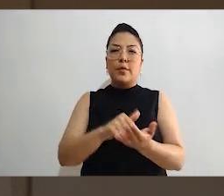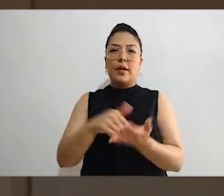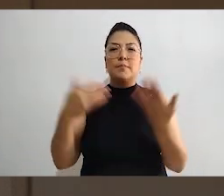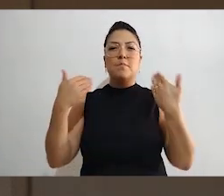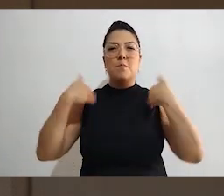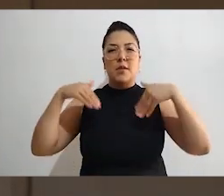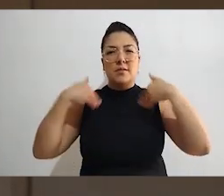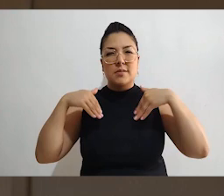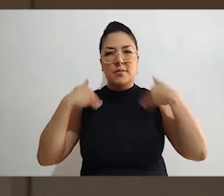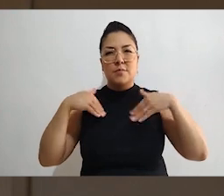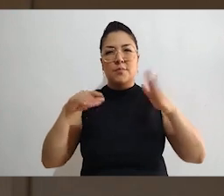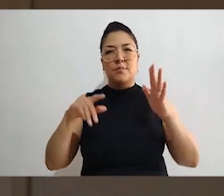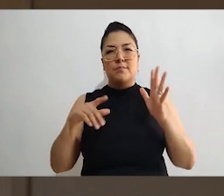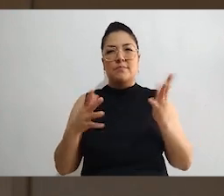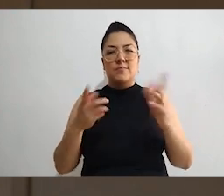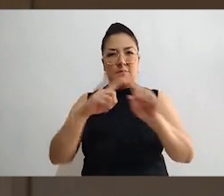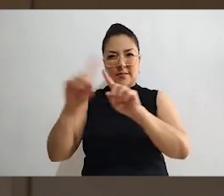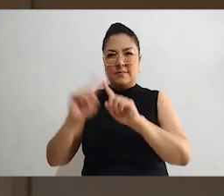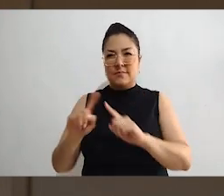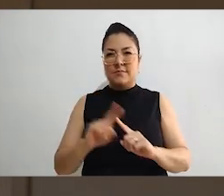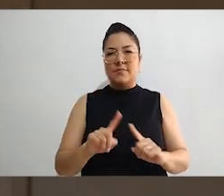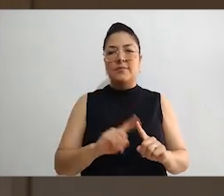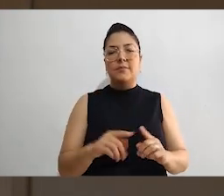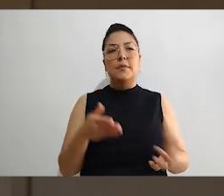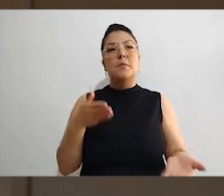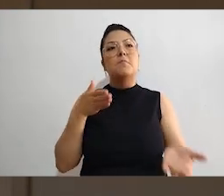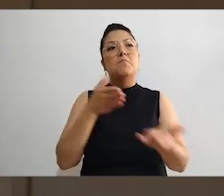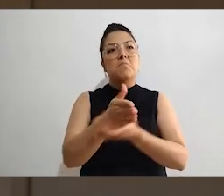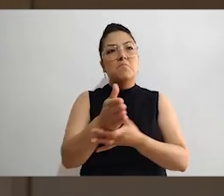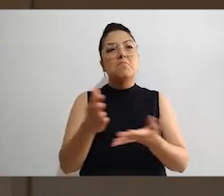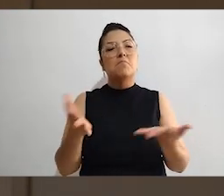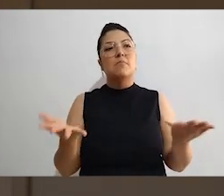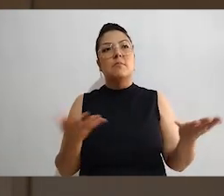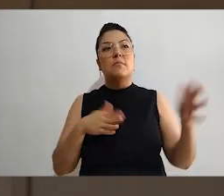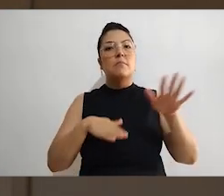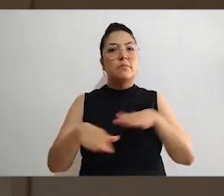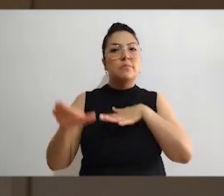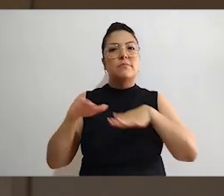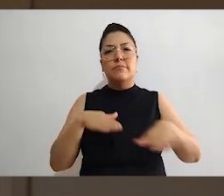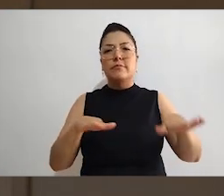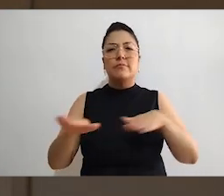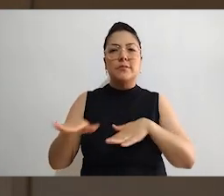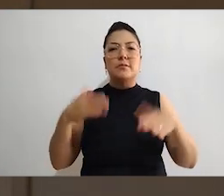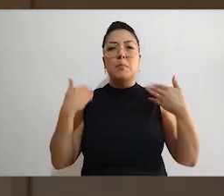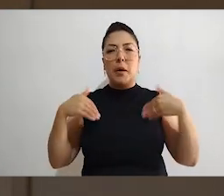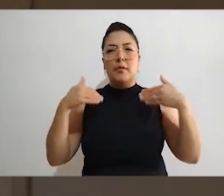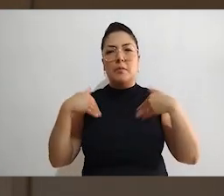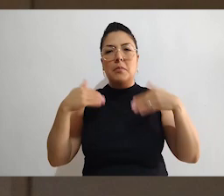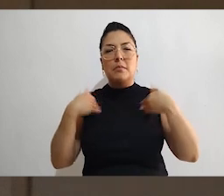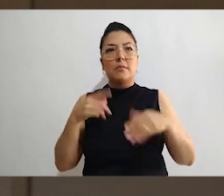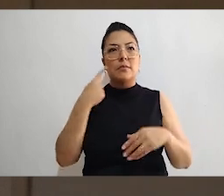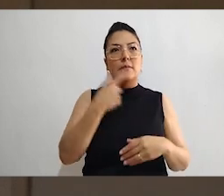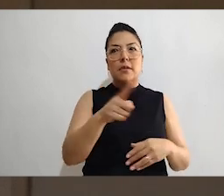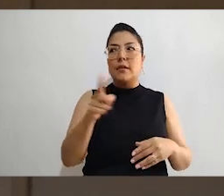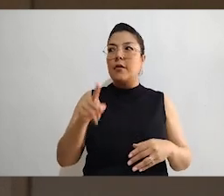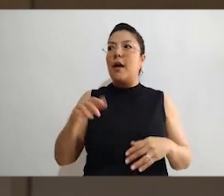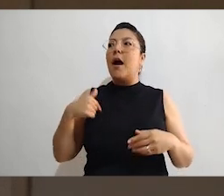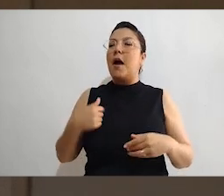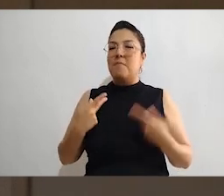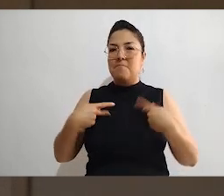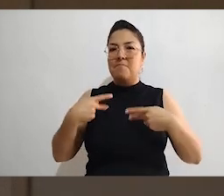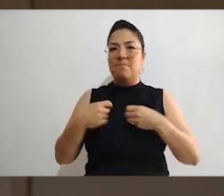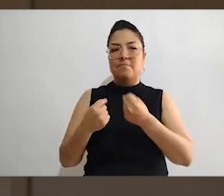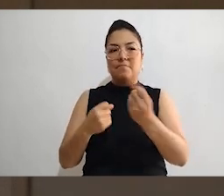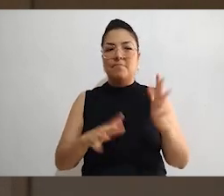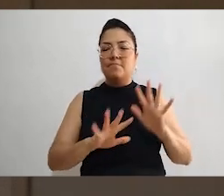comerciales, a los malls. Fueron y llevaron actividades cívicas para que la gente supiera que iba a hacer votar. Fueron a las plazas